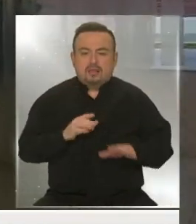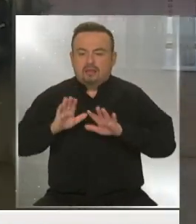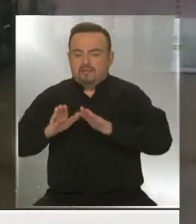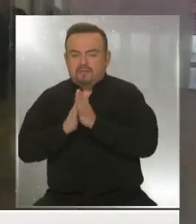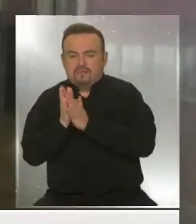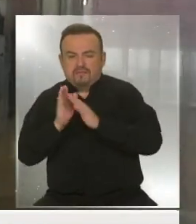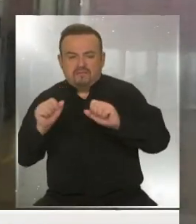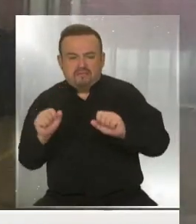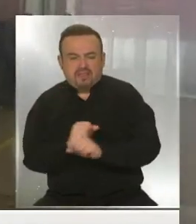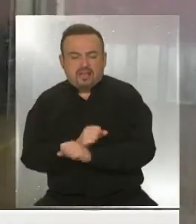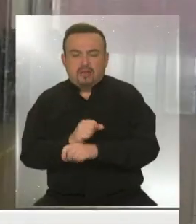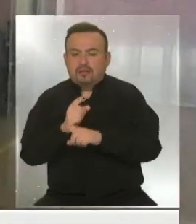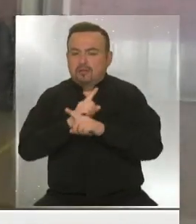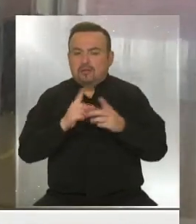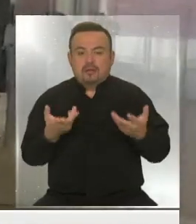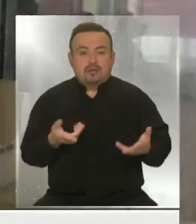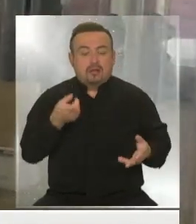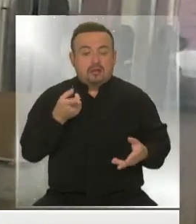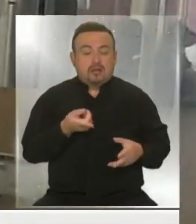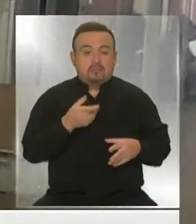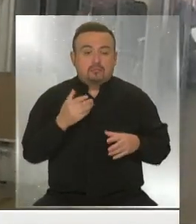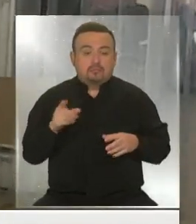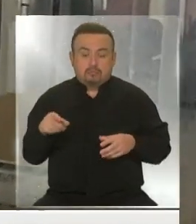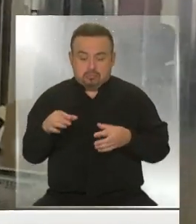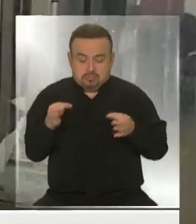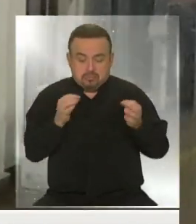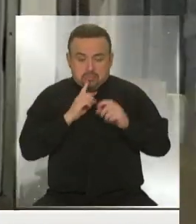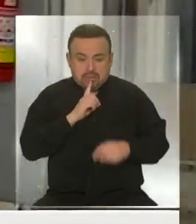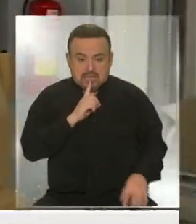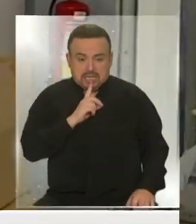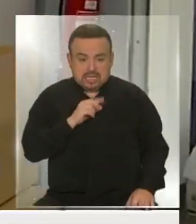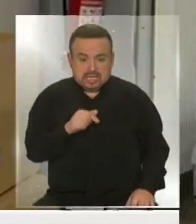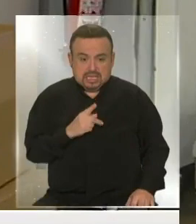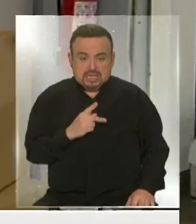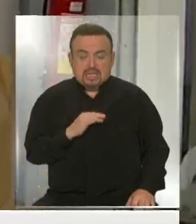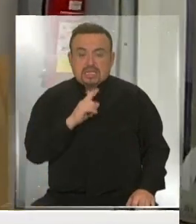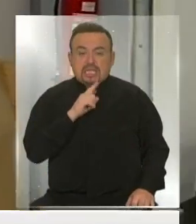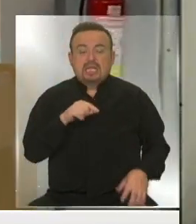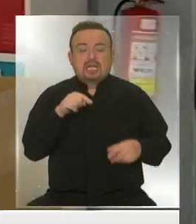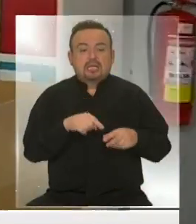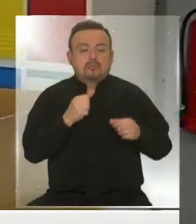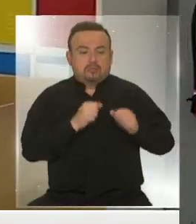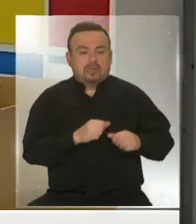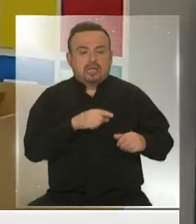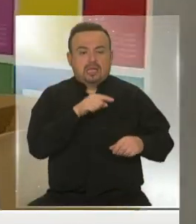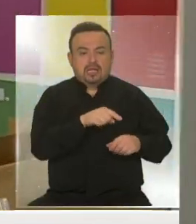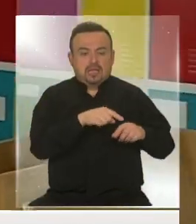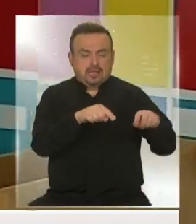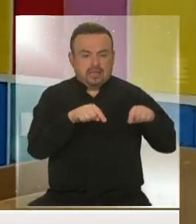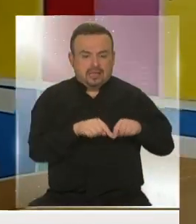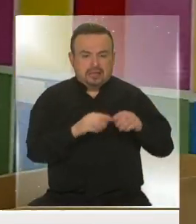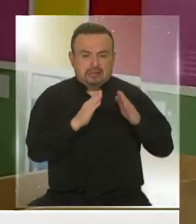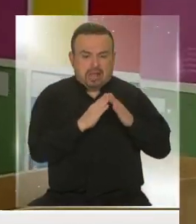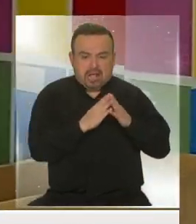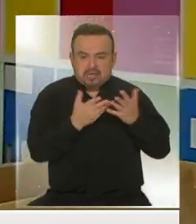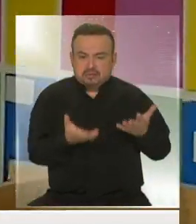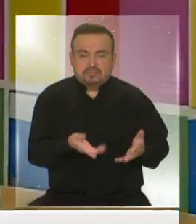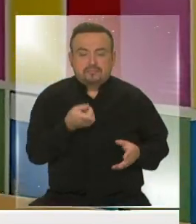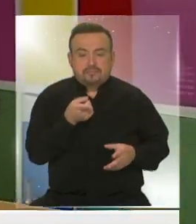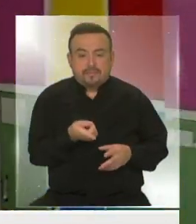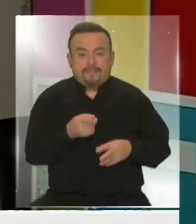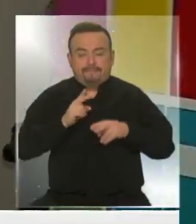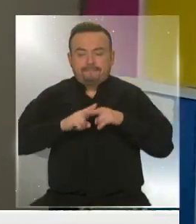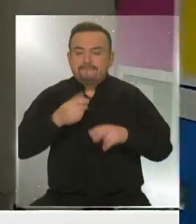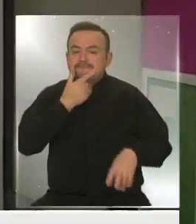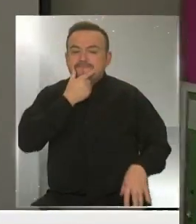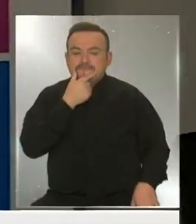con ciertas condiciones. Se puede llevar, por ejemplo, a una casa. Exactamente. La idea y este kit nace con el objetivo